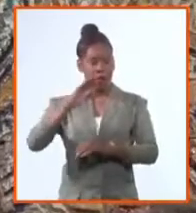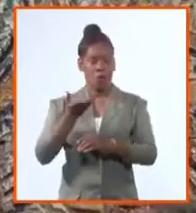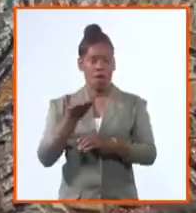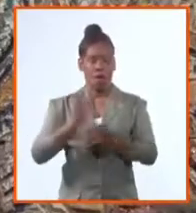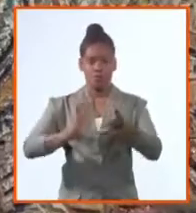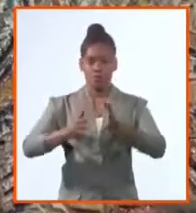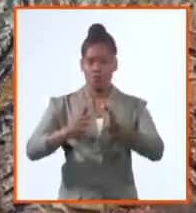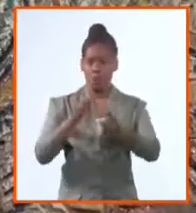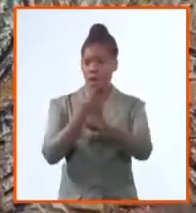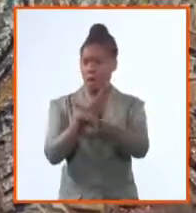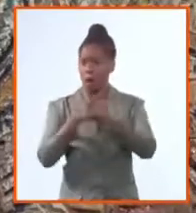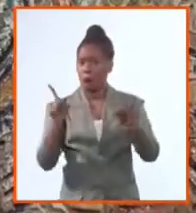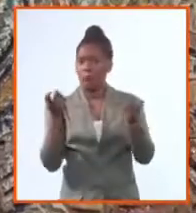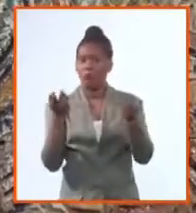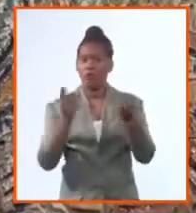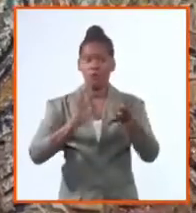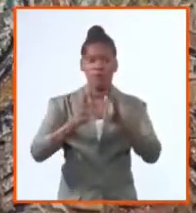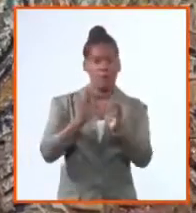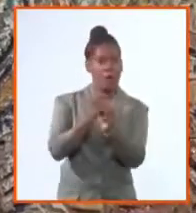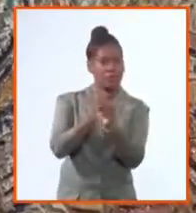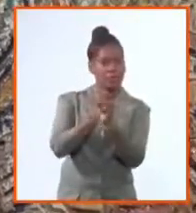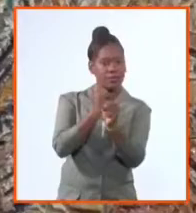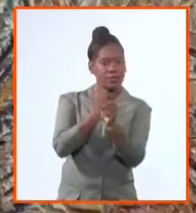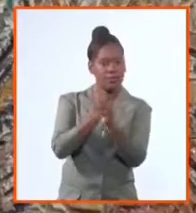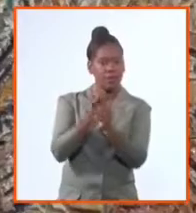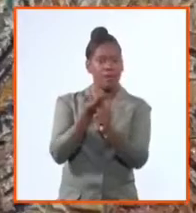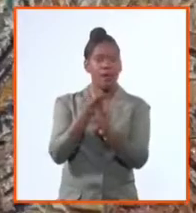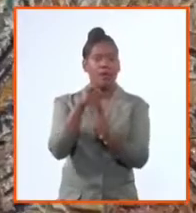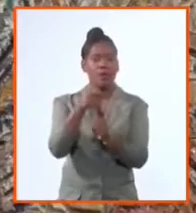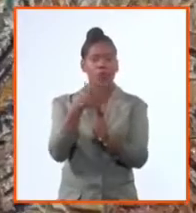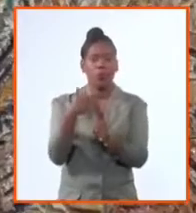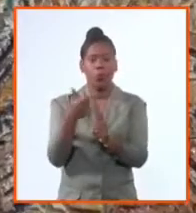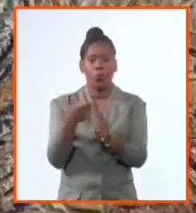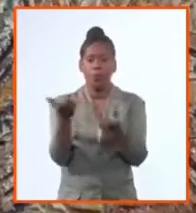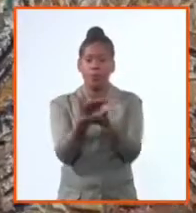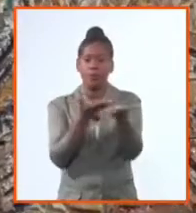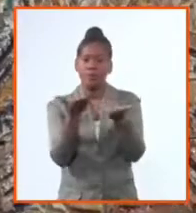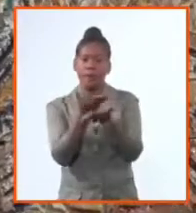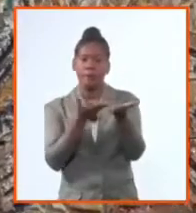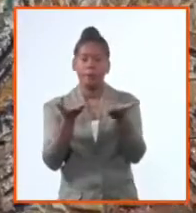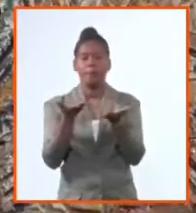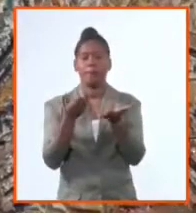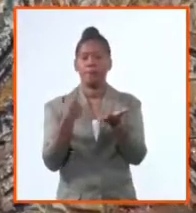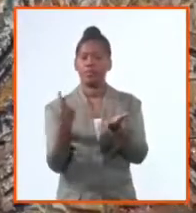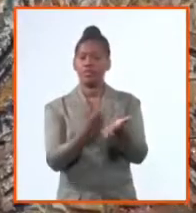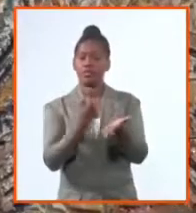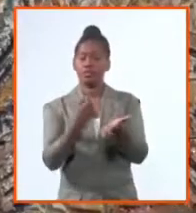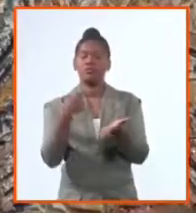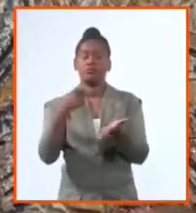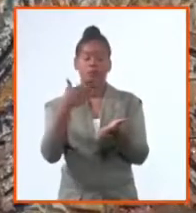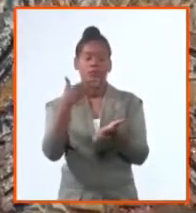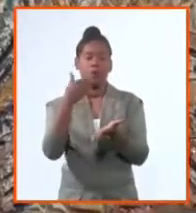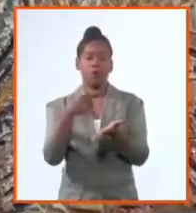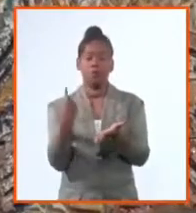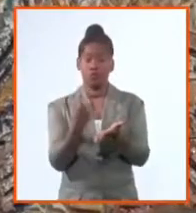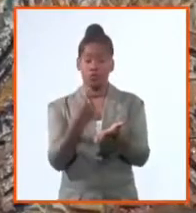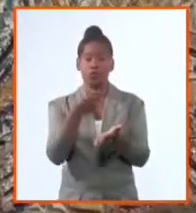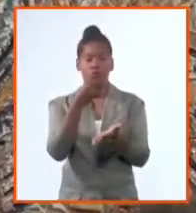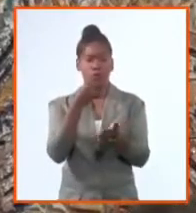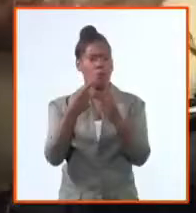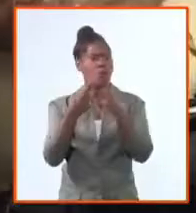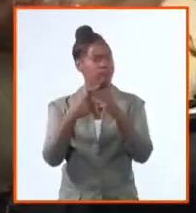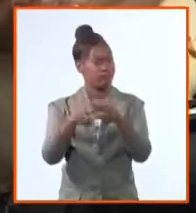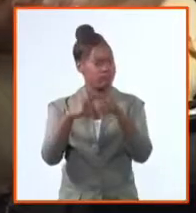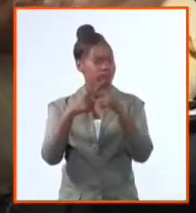también sistemas de trabajo, sistemas de participación, y nos va a dar robustez en las decisiones, en las políticas, en